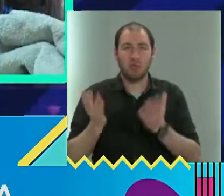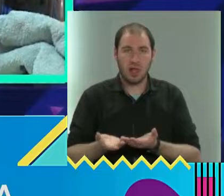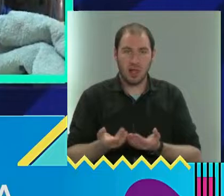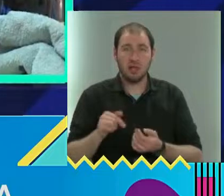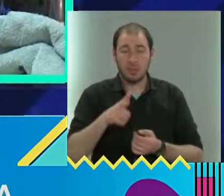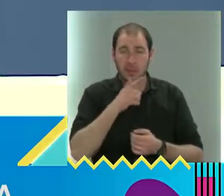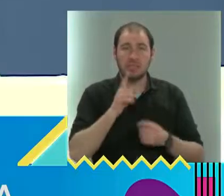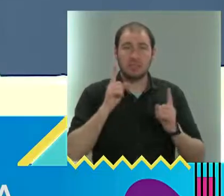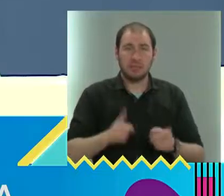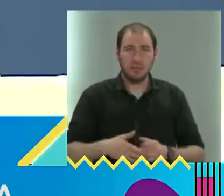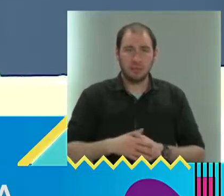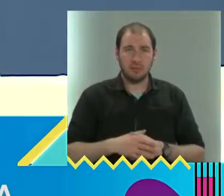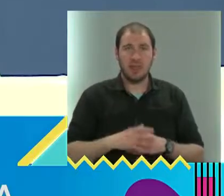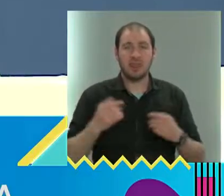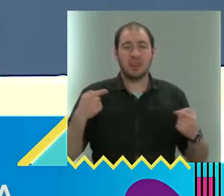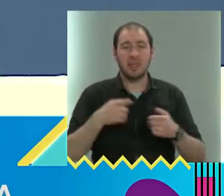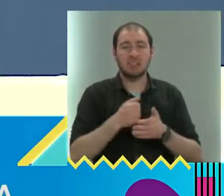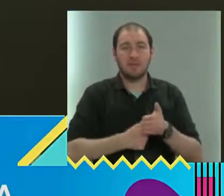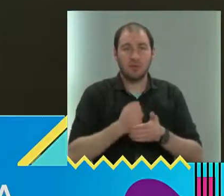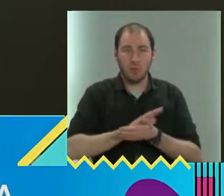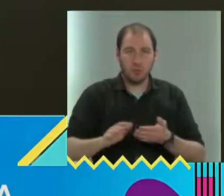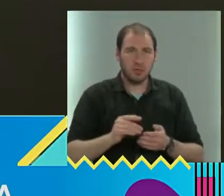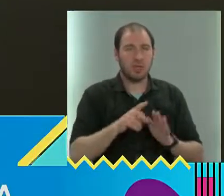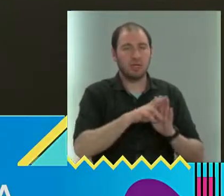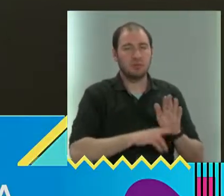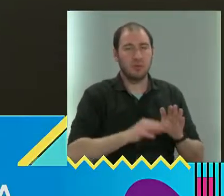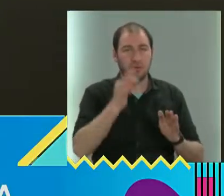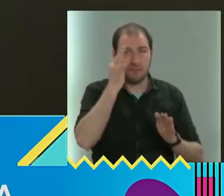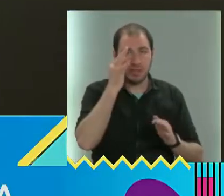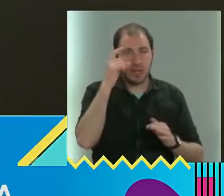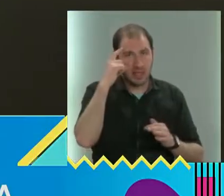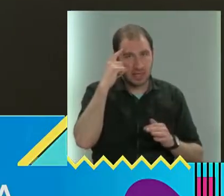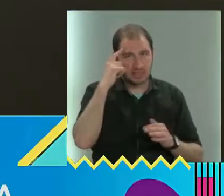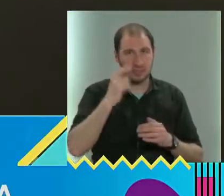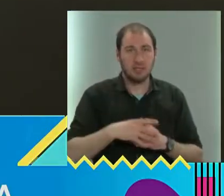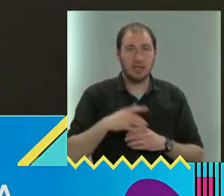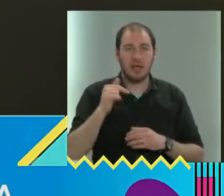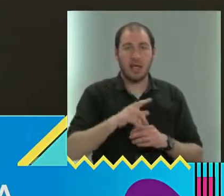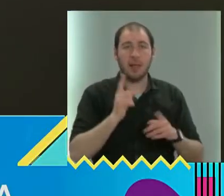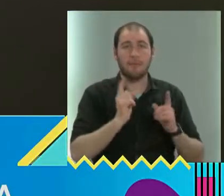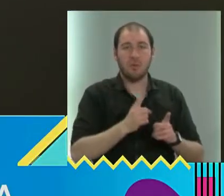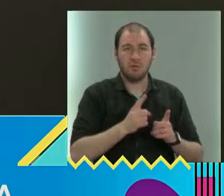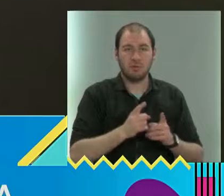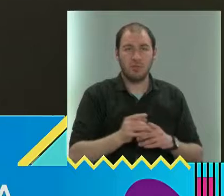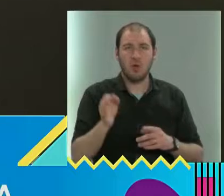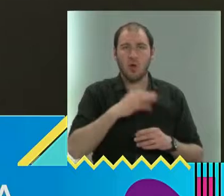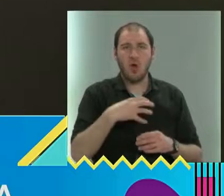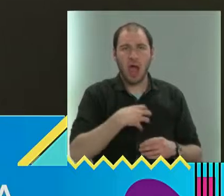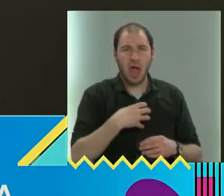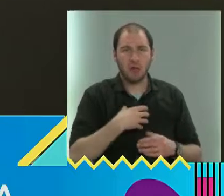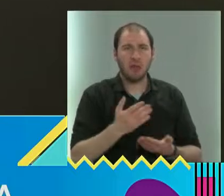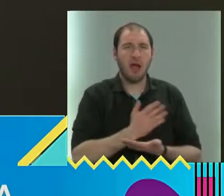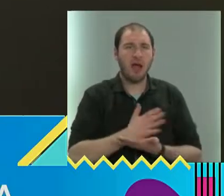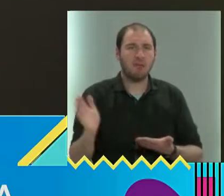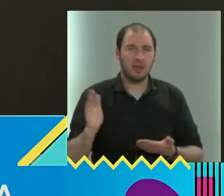parece que también es un nuevo desafío hoy. Con la resolución 2010, ¿van a quedar docentes o alumnos